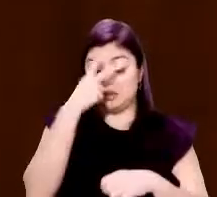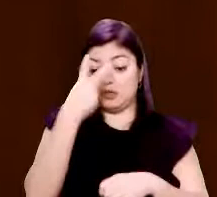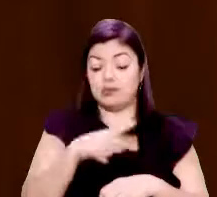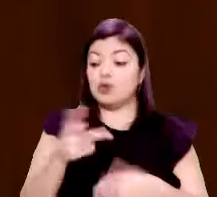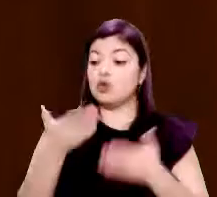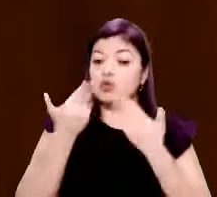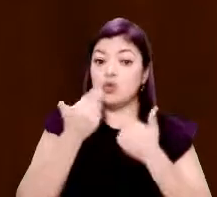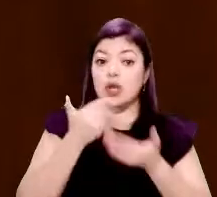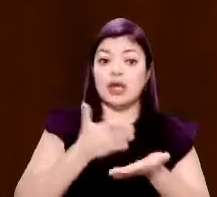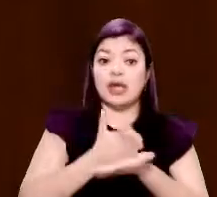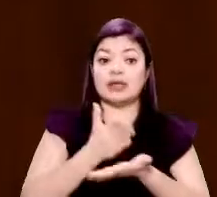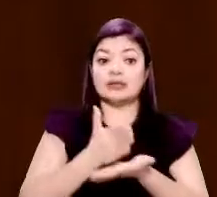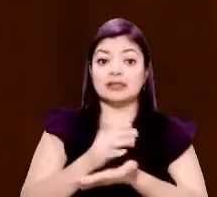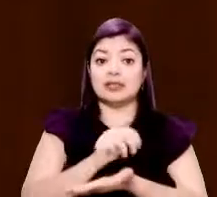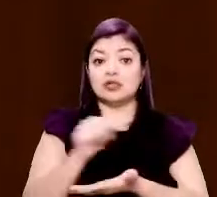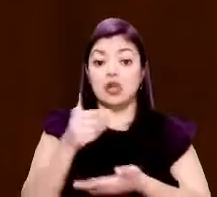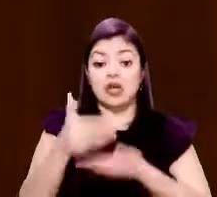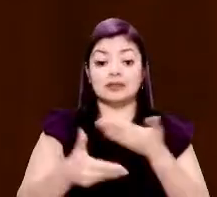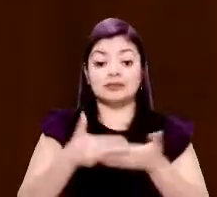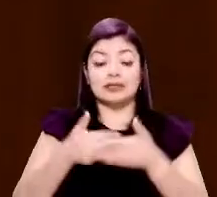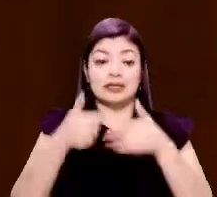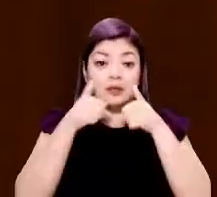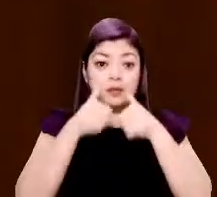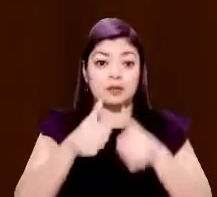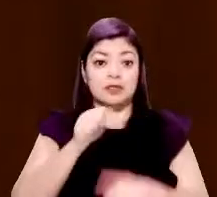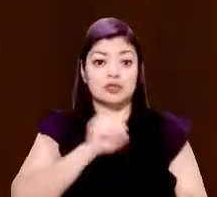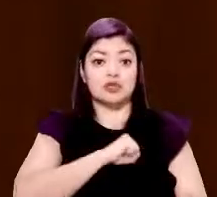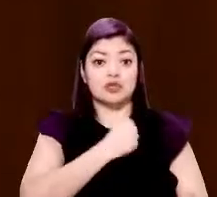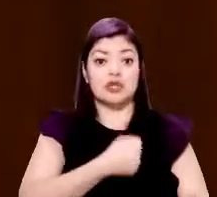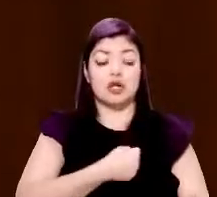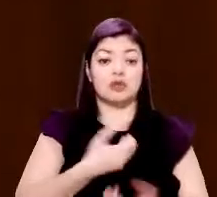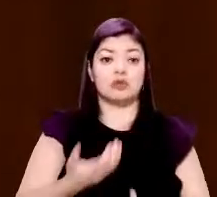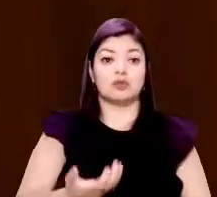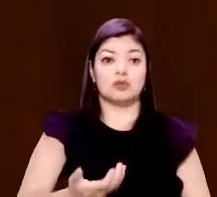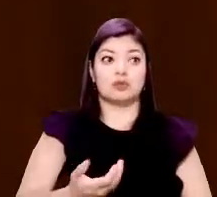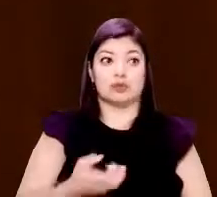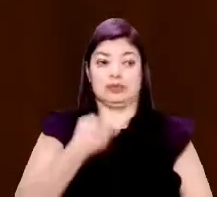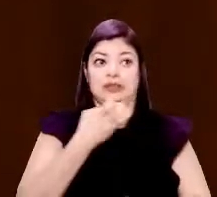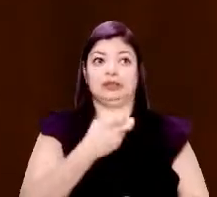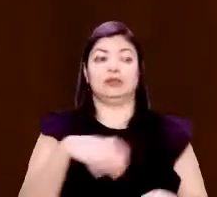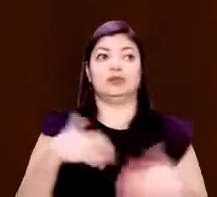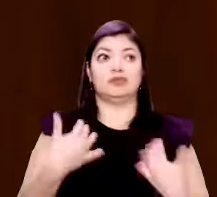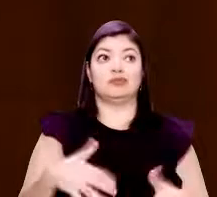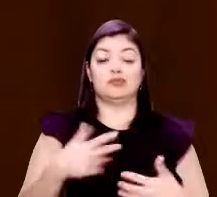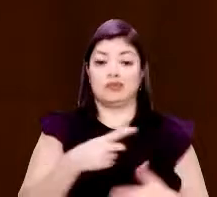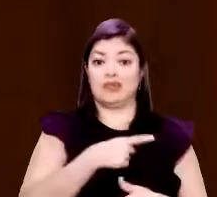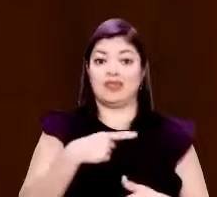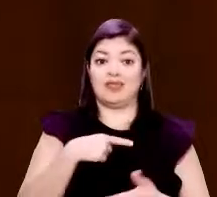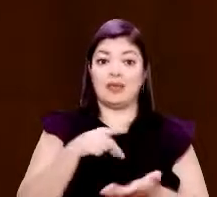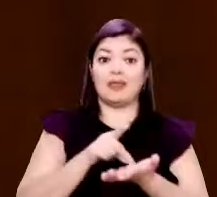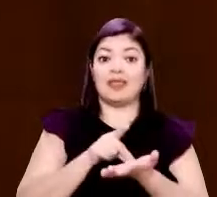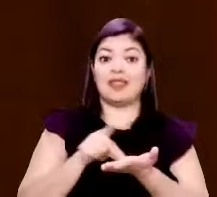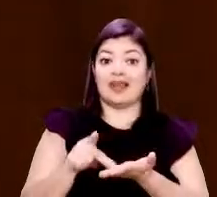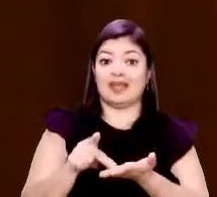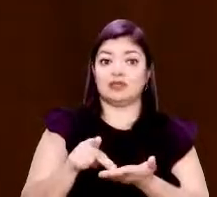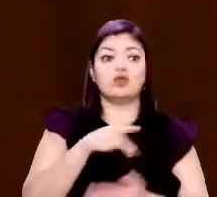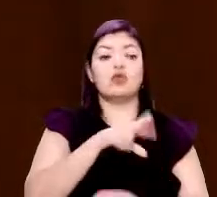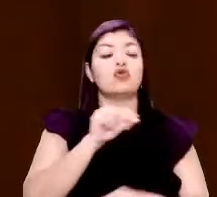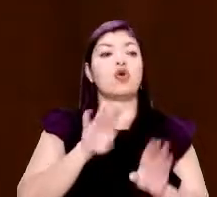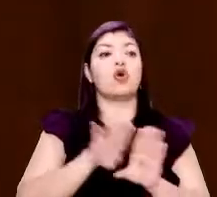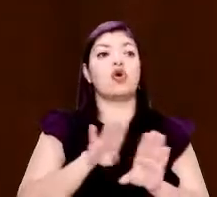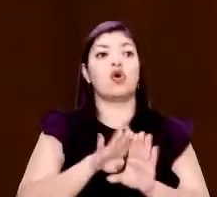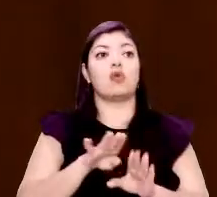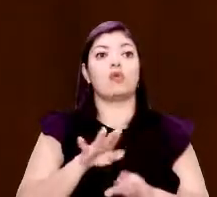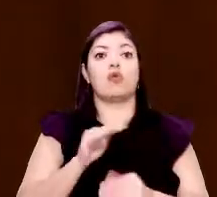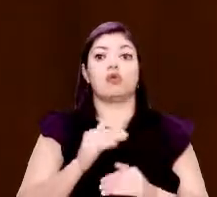salud. Y esto, señor secretario, debe ser un derecho, no un privilegio. Los